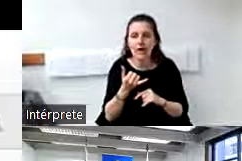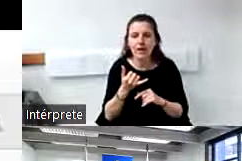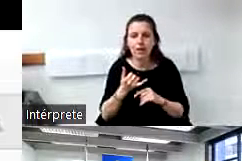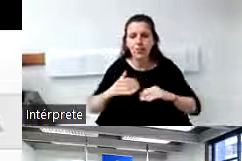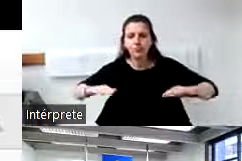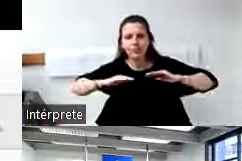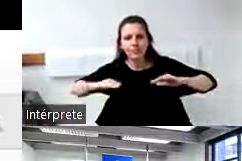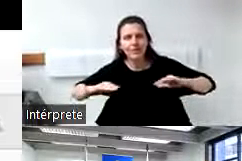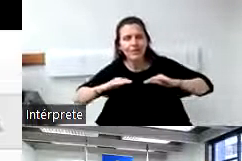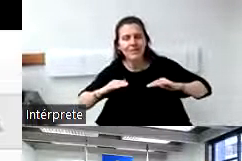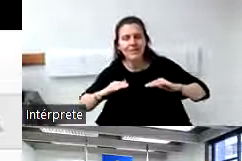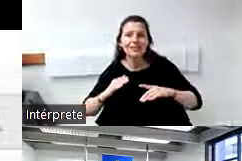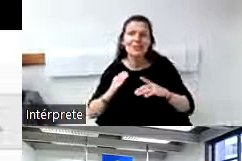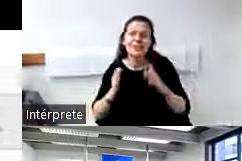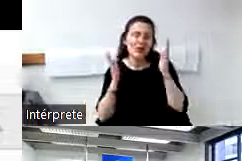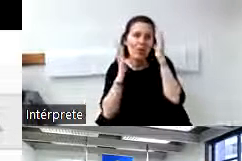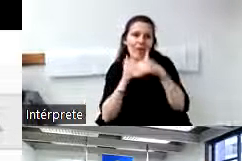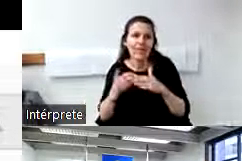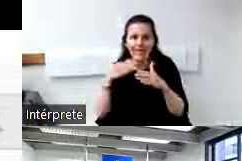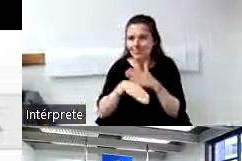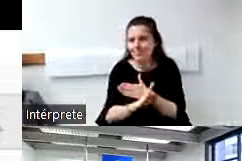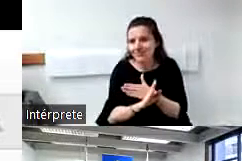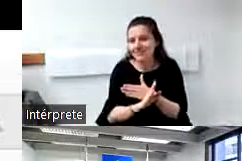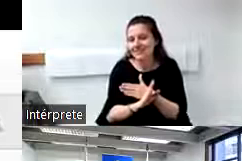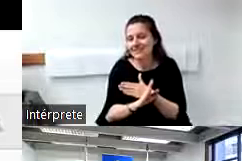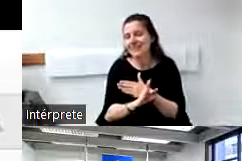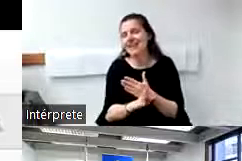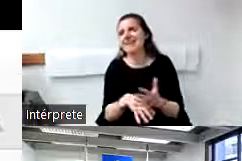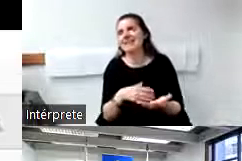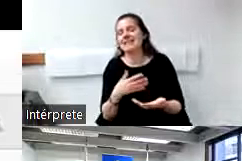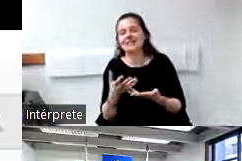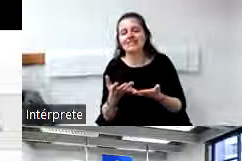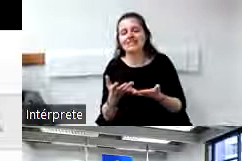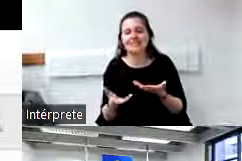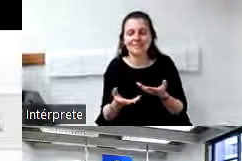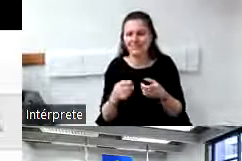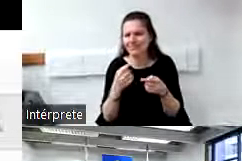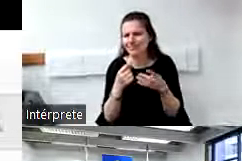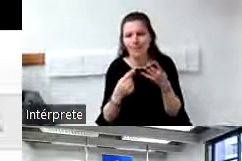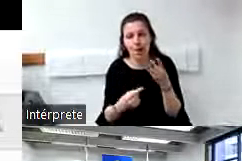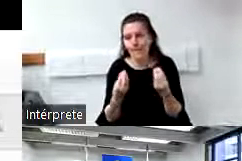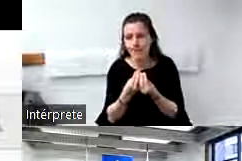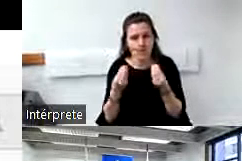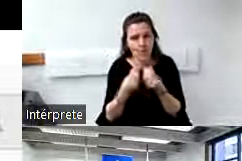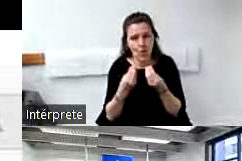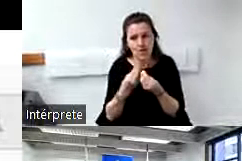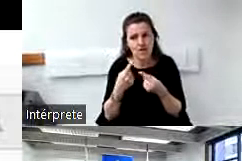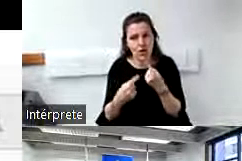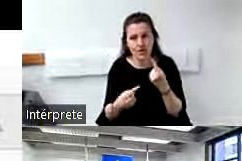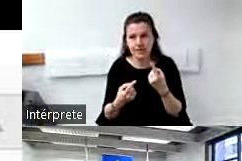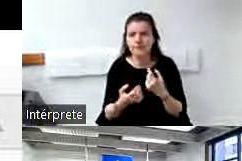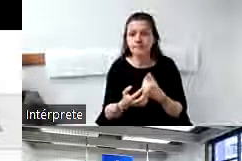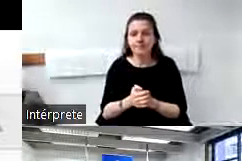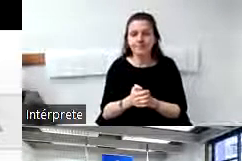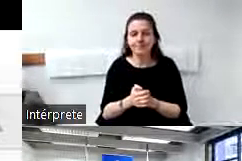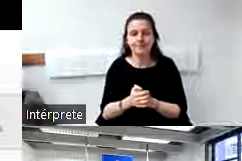con dificultades motoras no pueden acceder, y así podría seguir enumerando cosas que